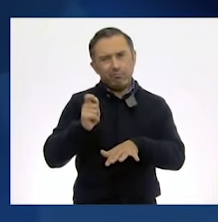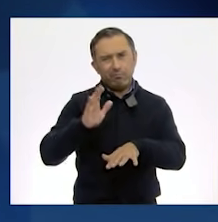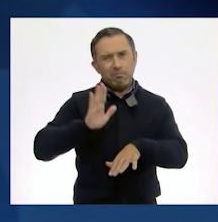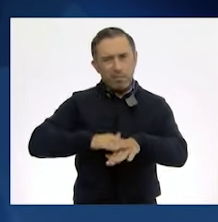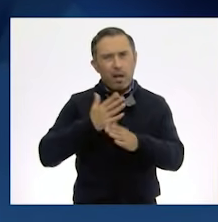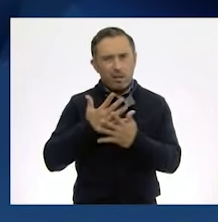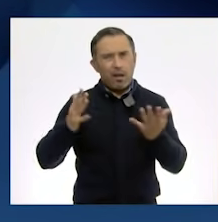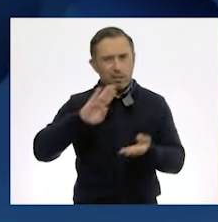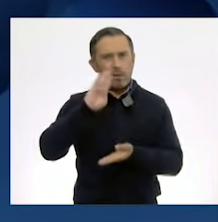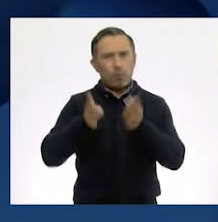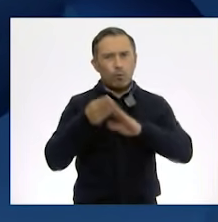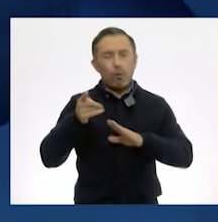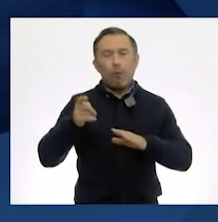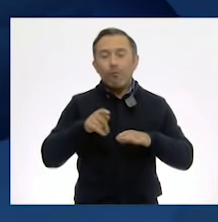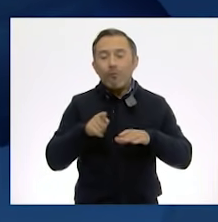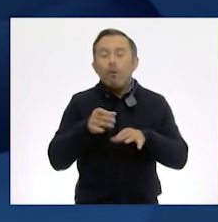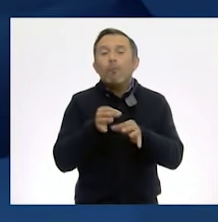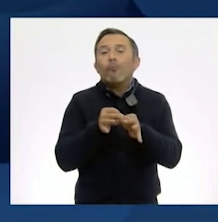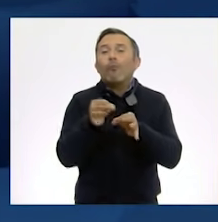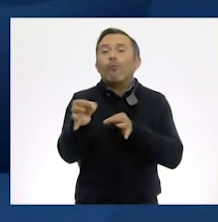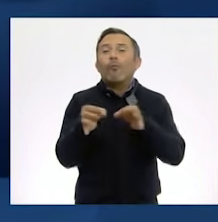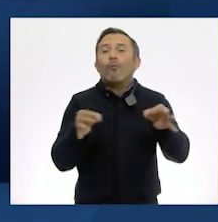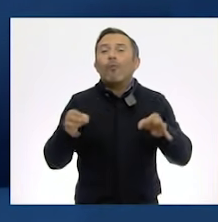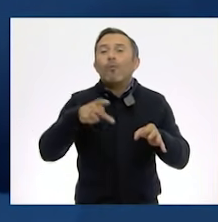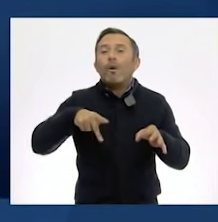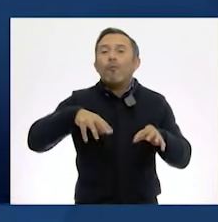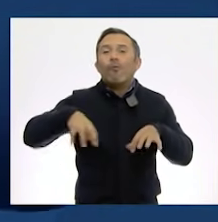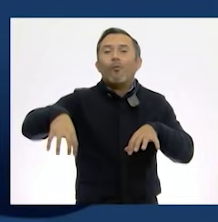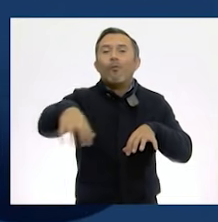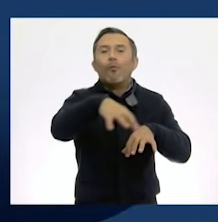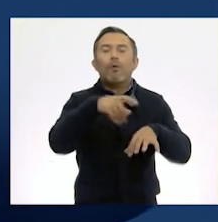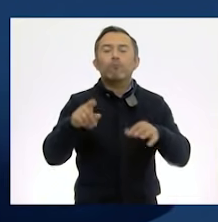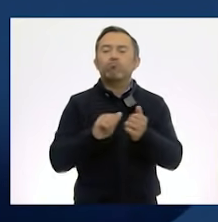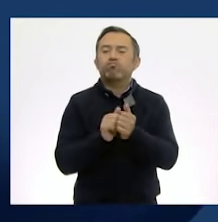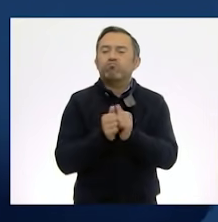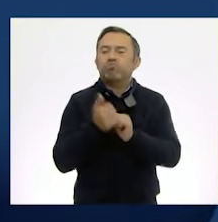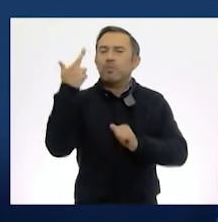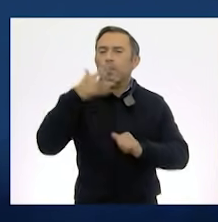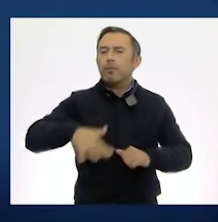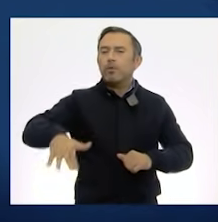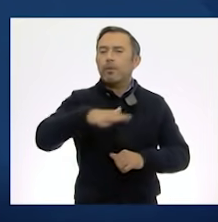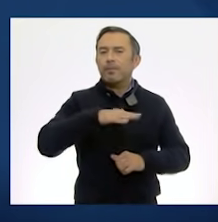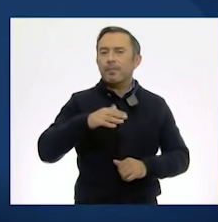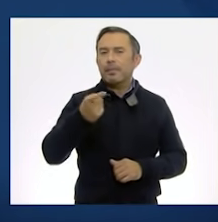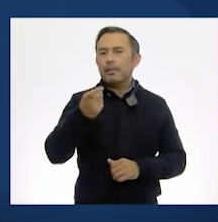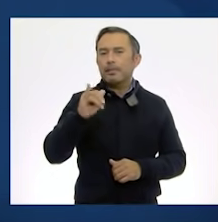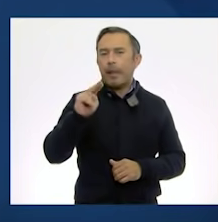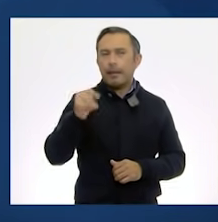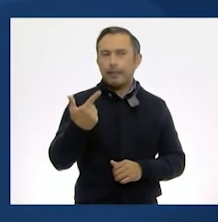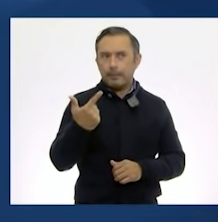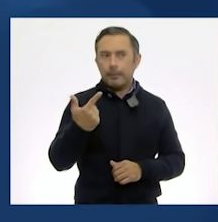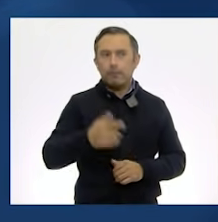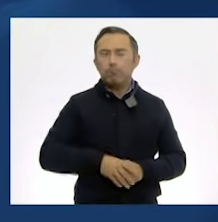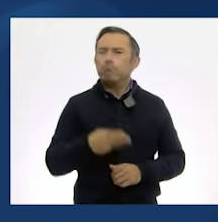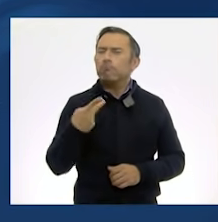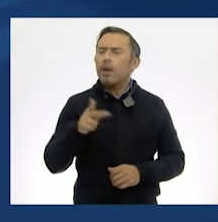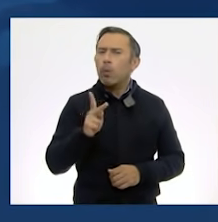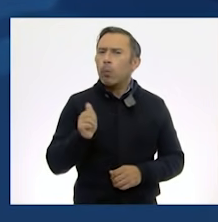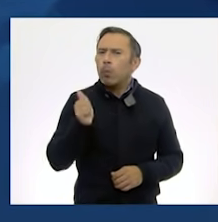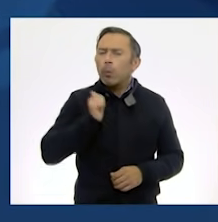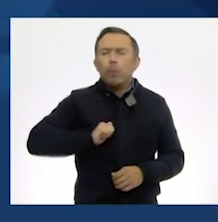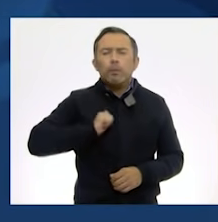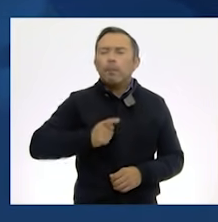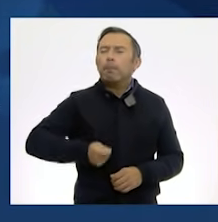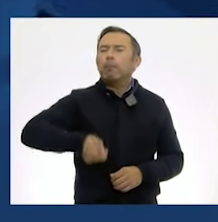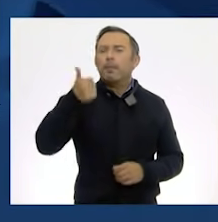diversas tribus que se desarrollaron hasta convertirse en la dinastía Xia. Pero, ¿las primeras civilizaciones también se